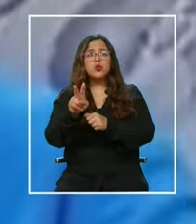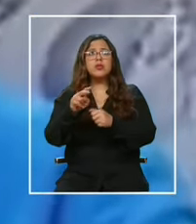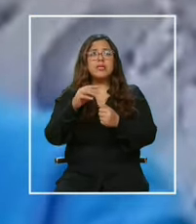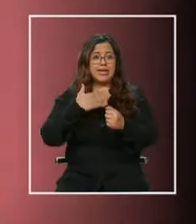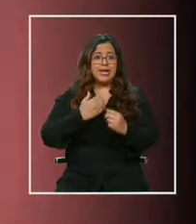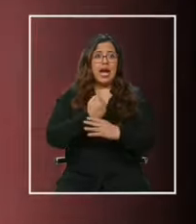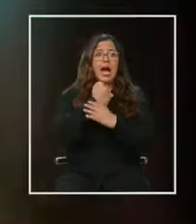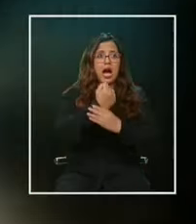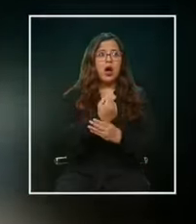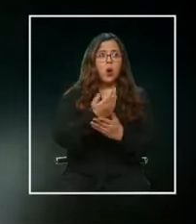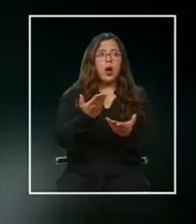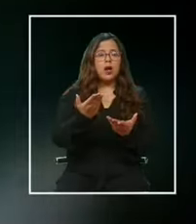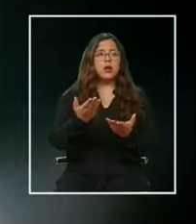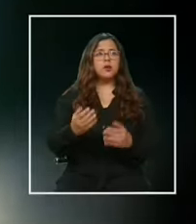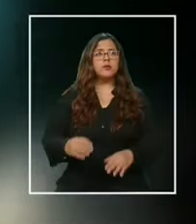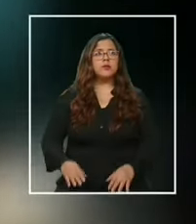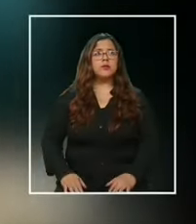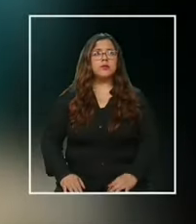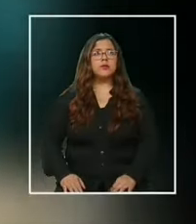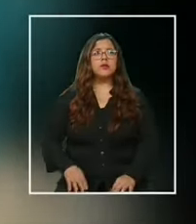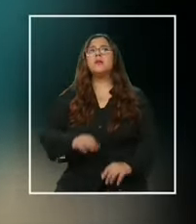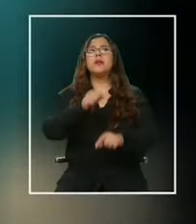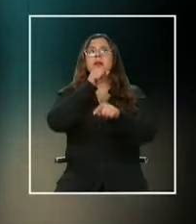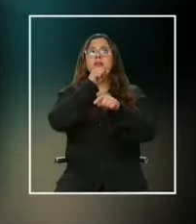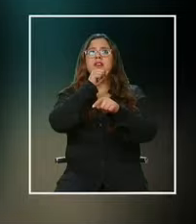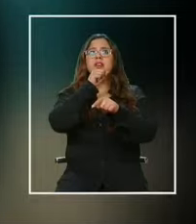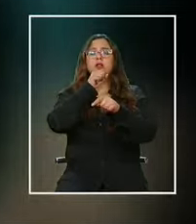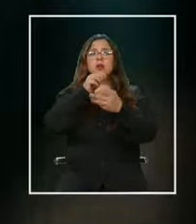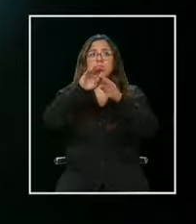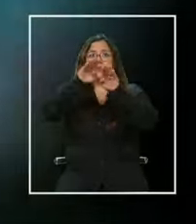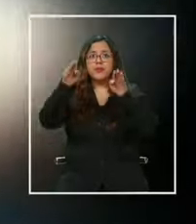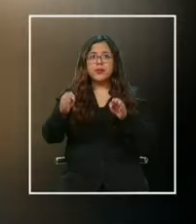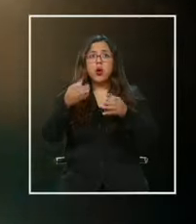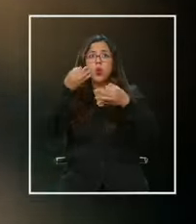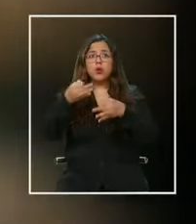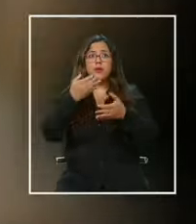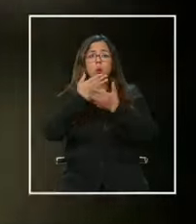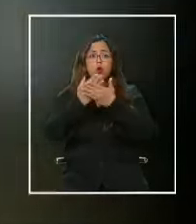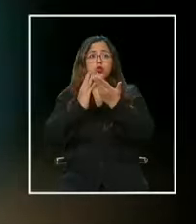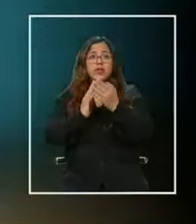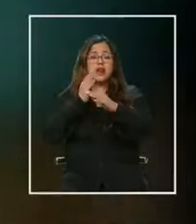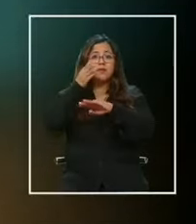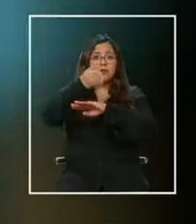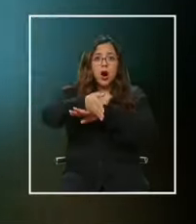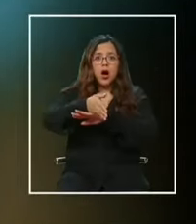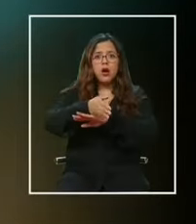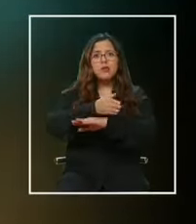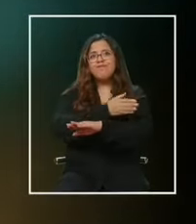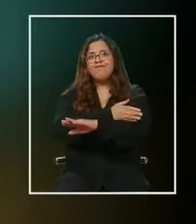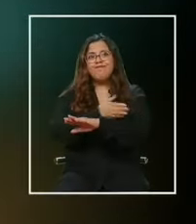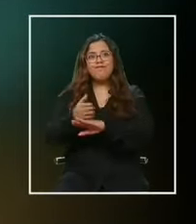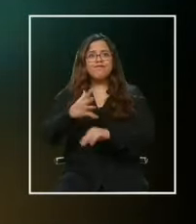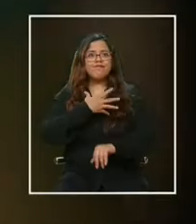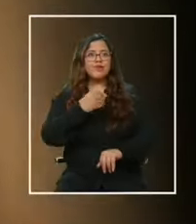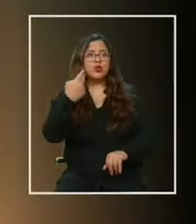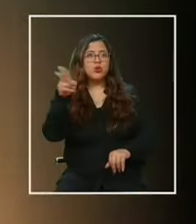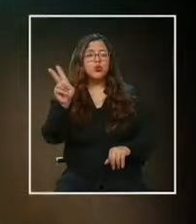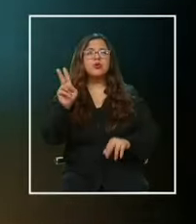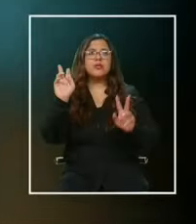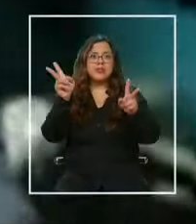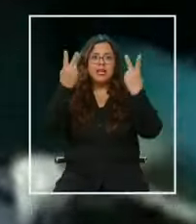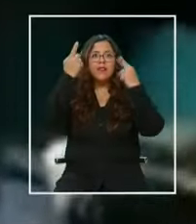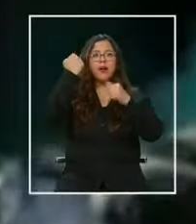evacuar. Ahí mi hijito lo tengo arriba de la mesa, el comedor. Cuando accedieron ya era demasiado tarde. Su hijo logró